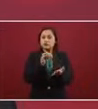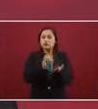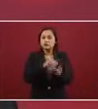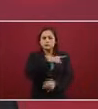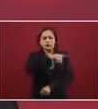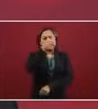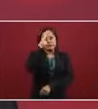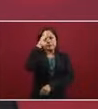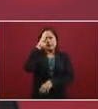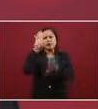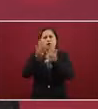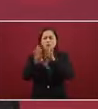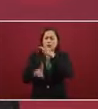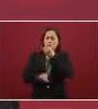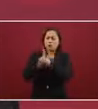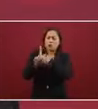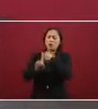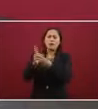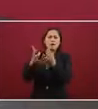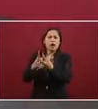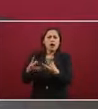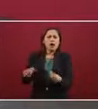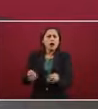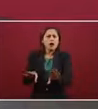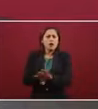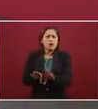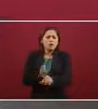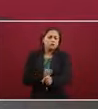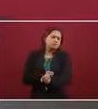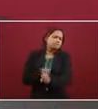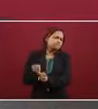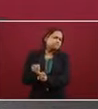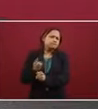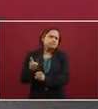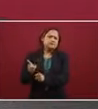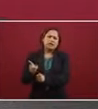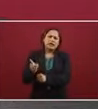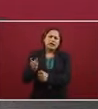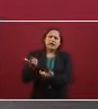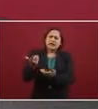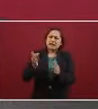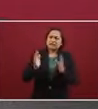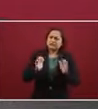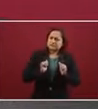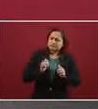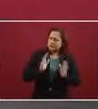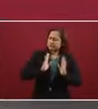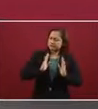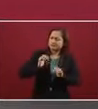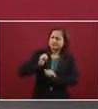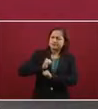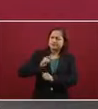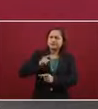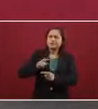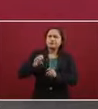marinos y con mano dura y con leyes severas y con cárceles,